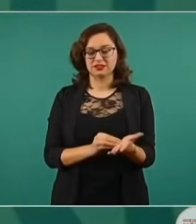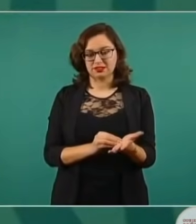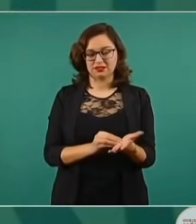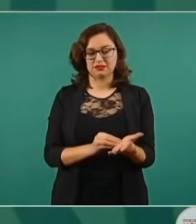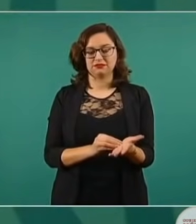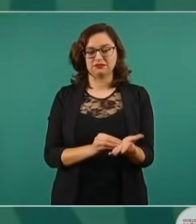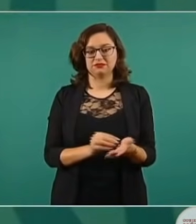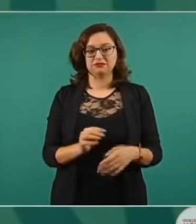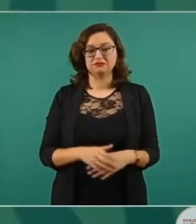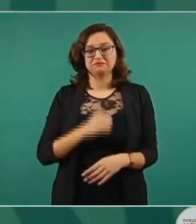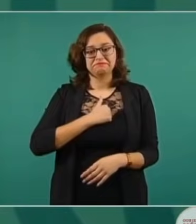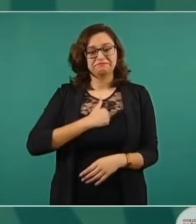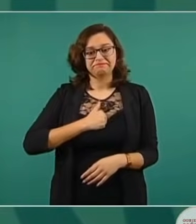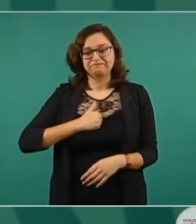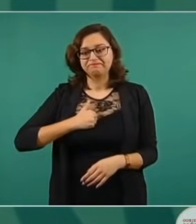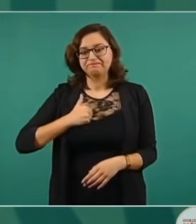existiendo.